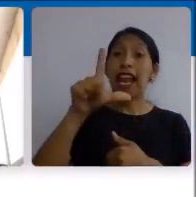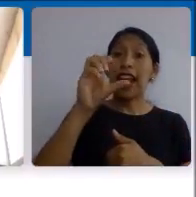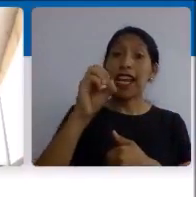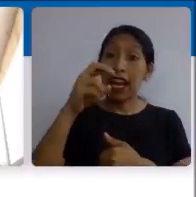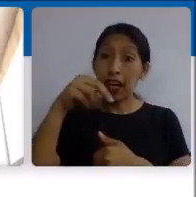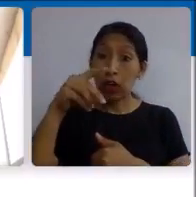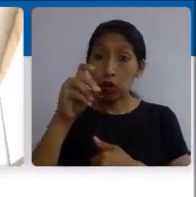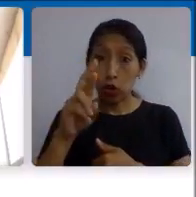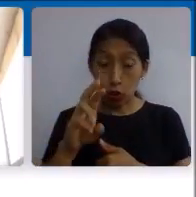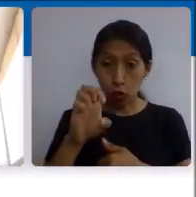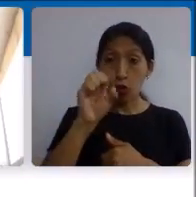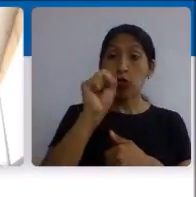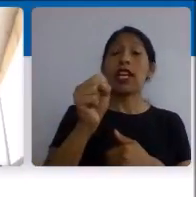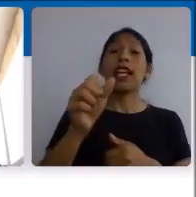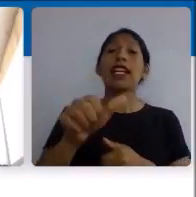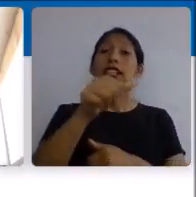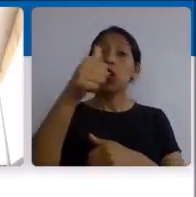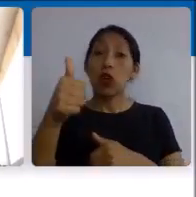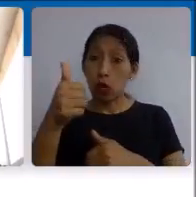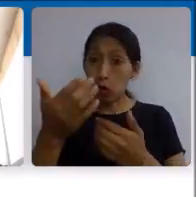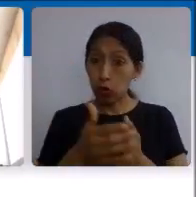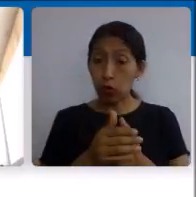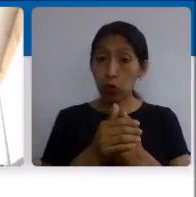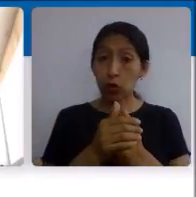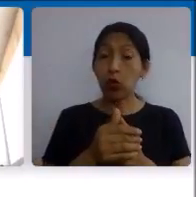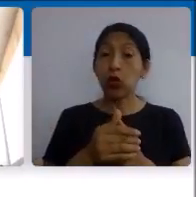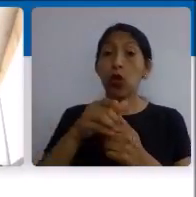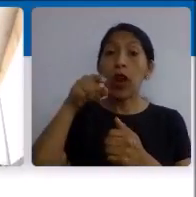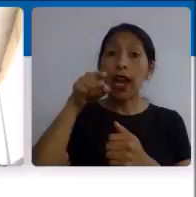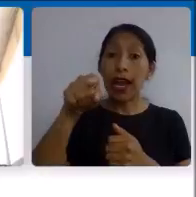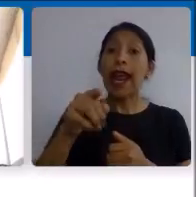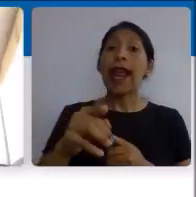o la ITB en Berlín, o la Fitur